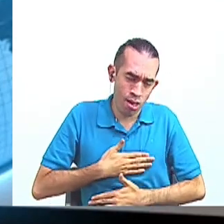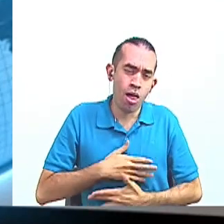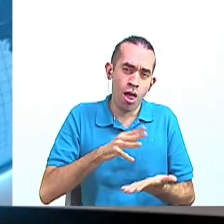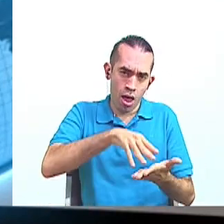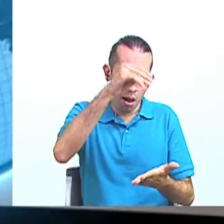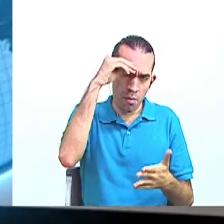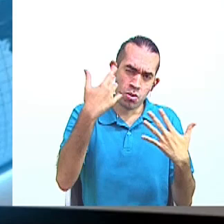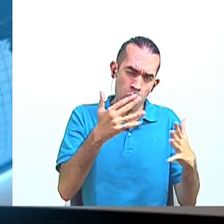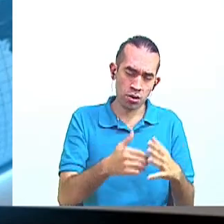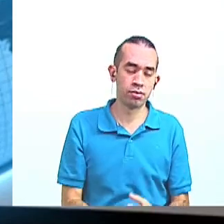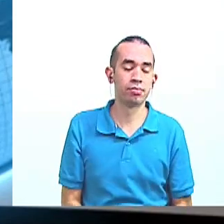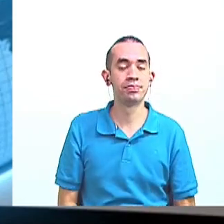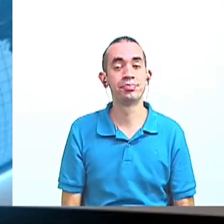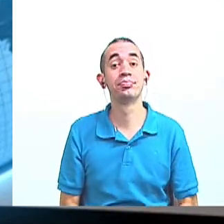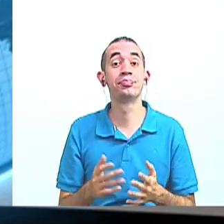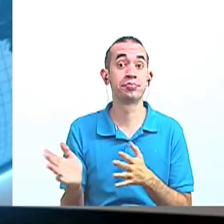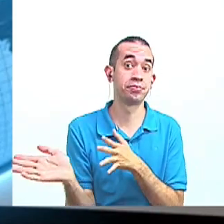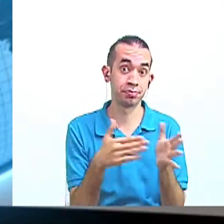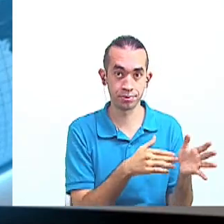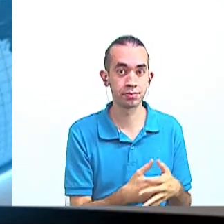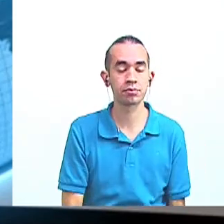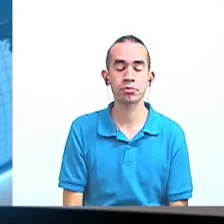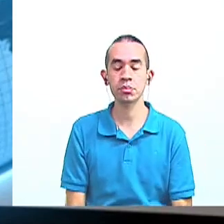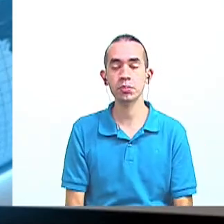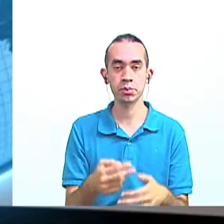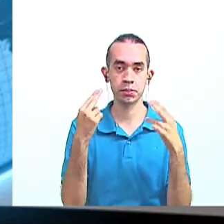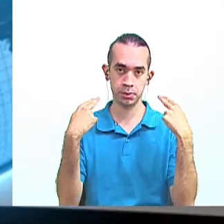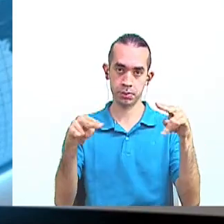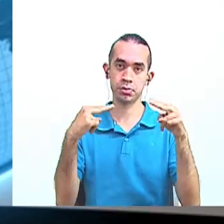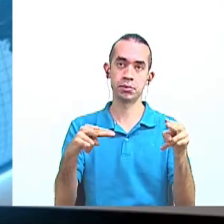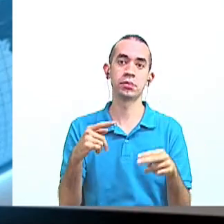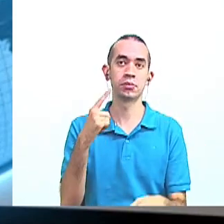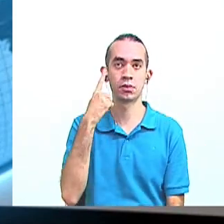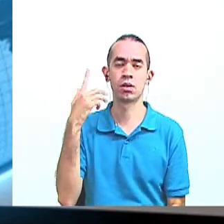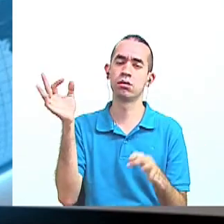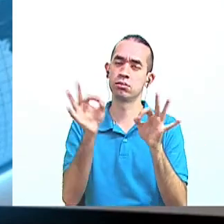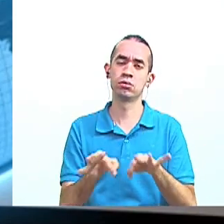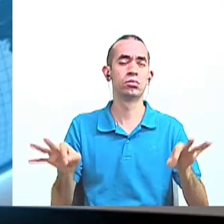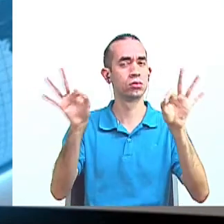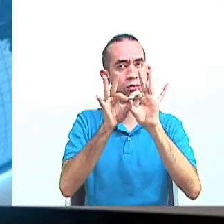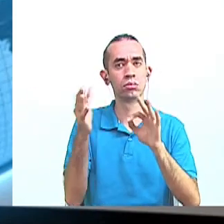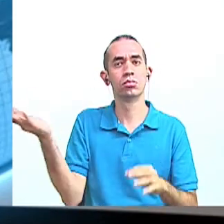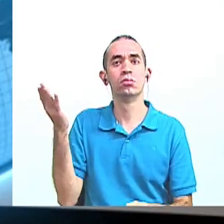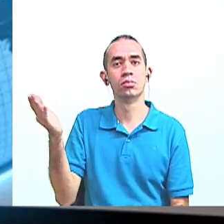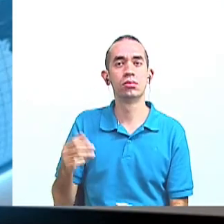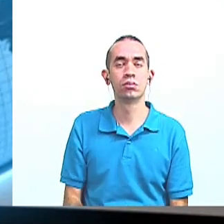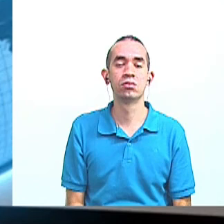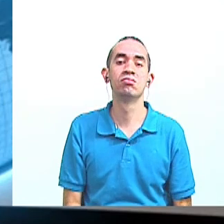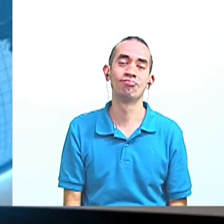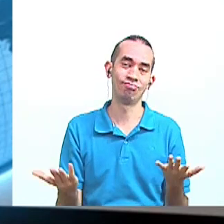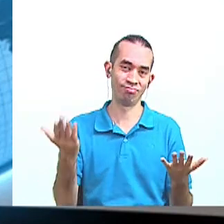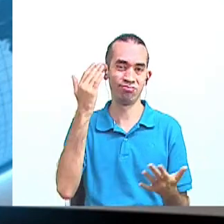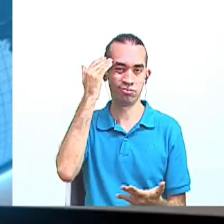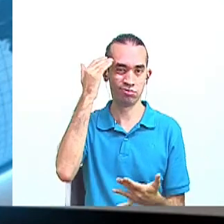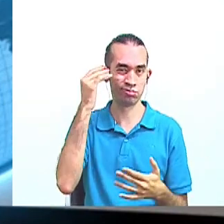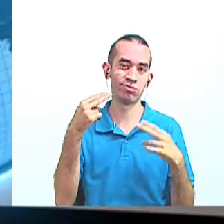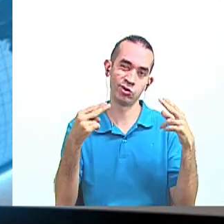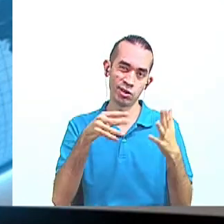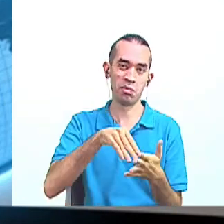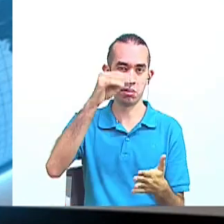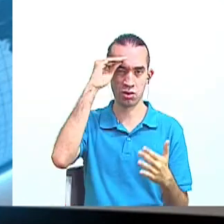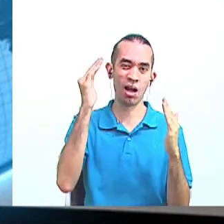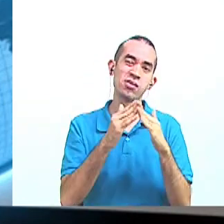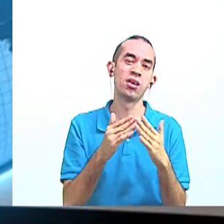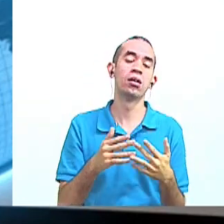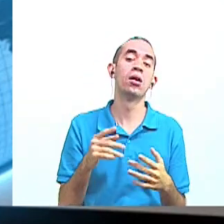aprender muchísimo. Seguimos con las noticias porque esta es fundamental en este noticiario de Aprendo en Casa, y es que